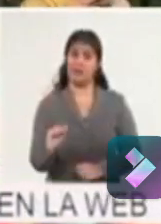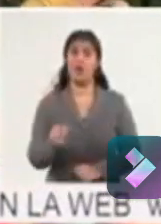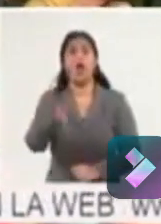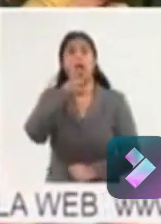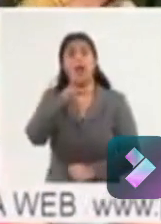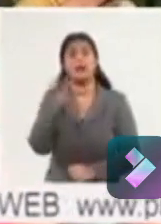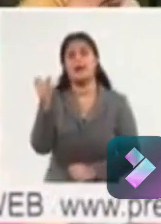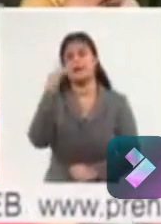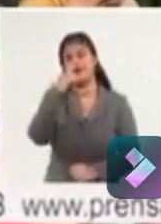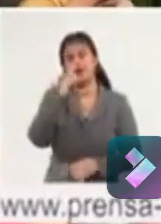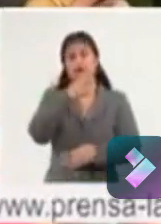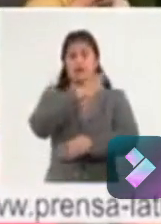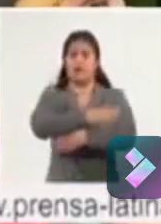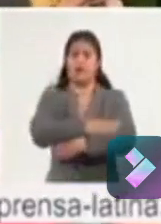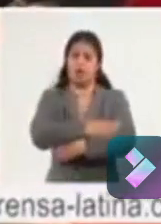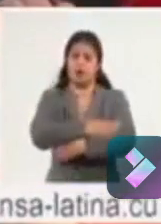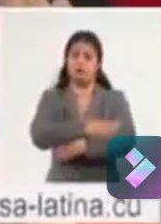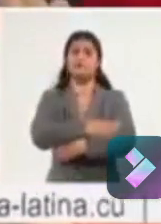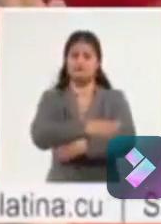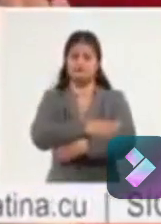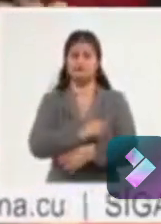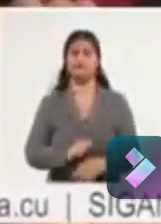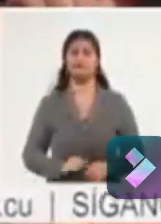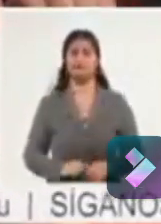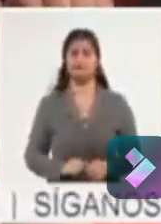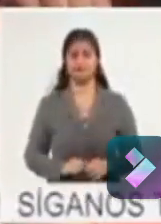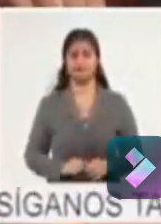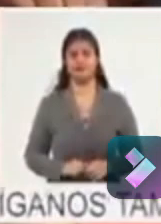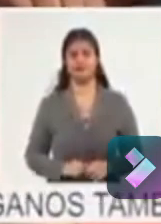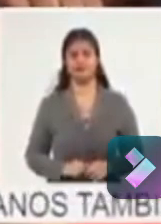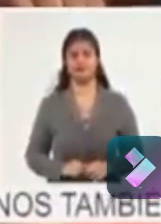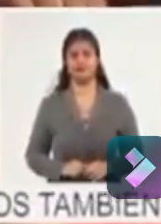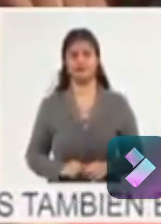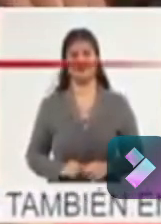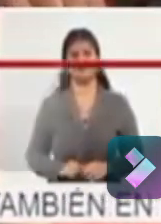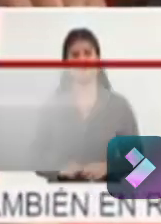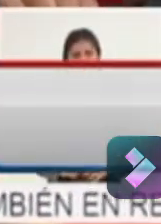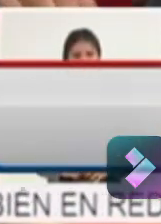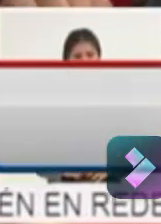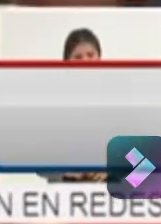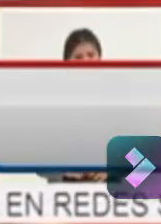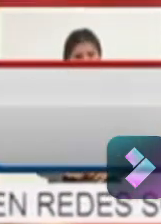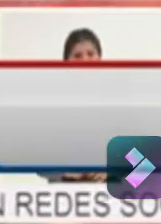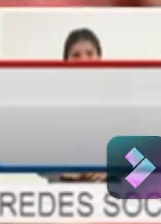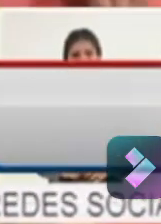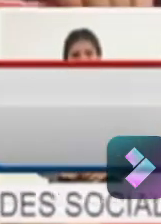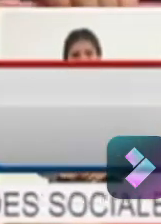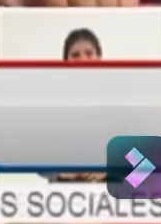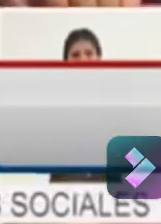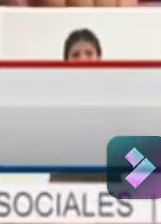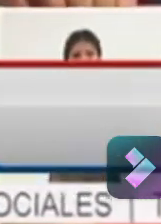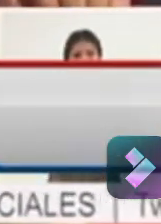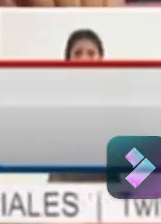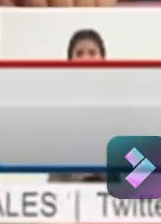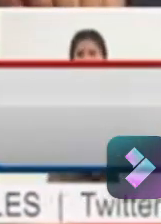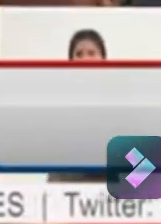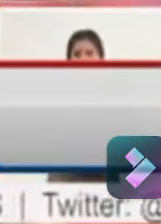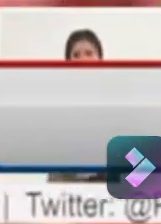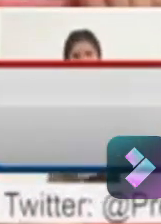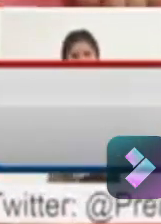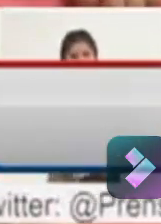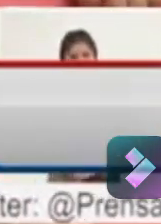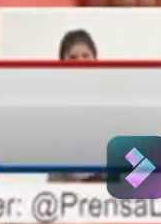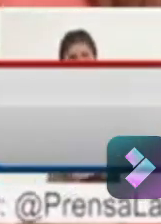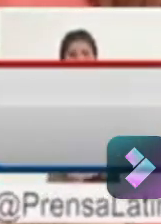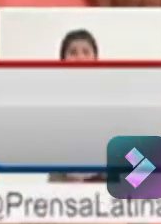tiene Díaz-Canel con nuestro país. Cuba para nosotros siempre ha sido un faro en nuestra lucha, en nuestra ideología, en